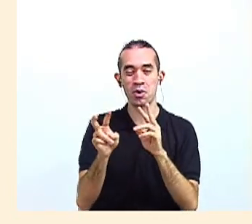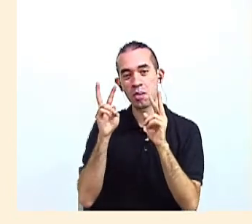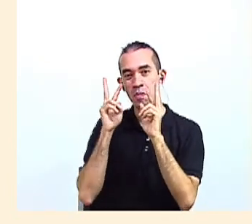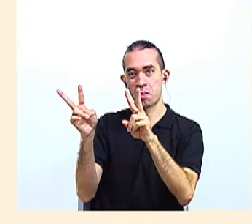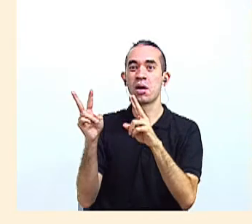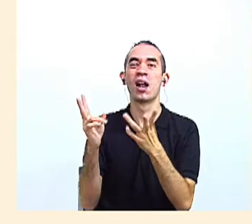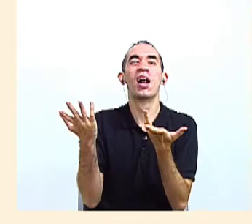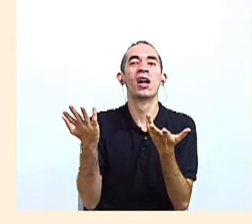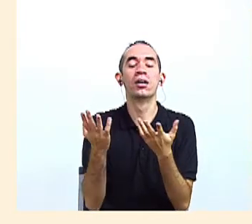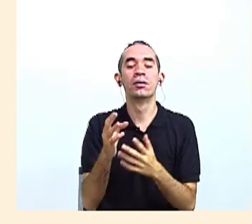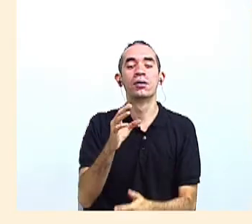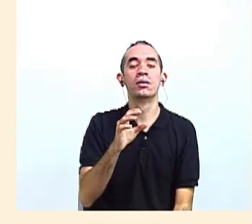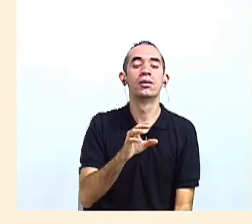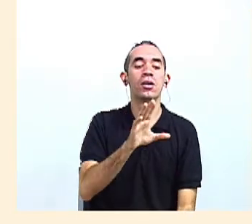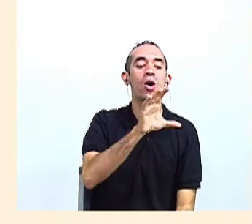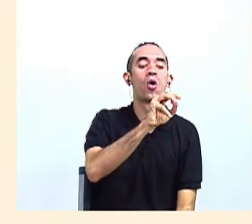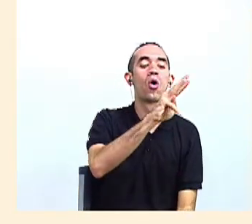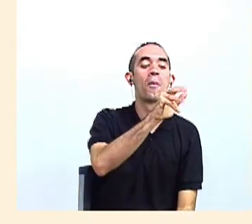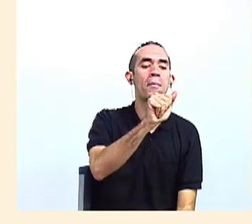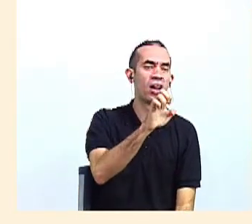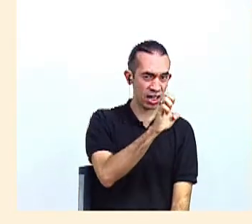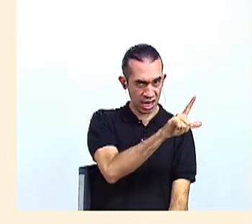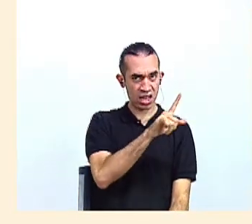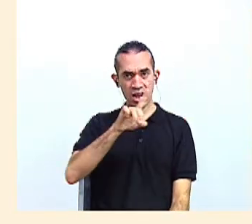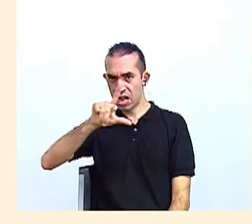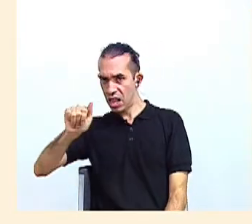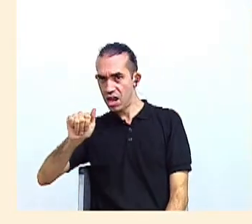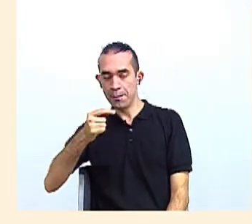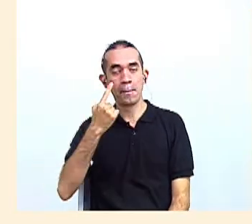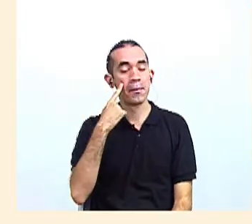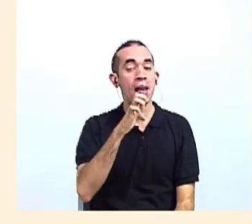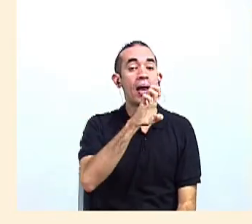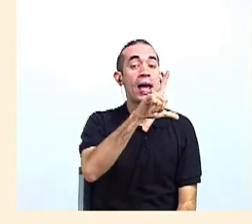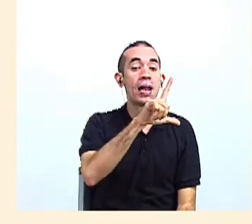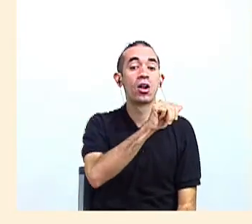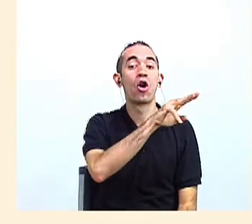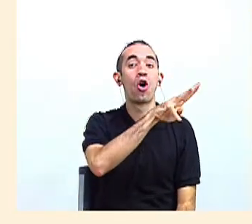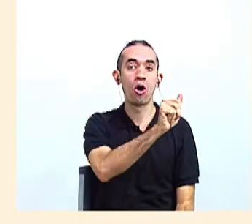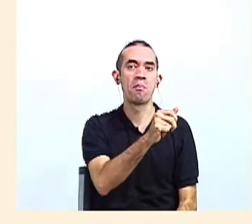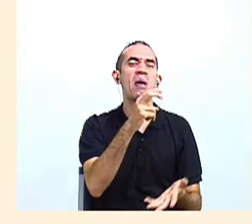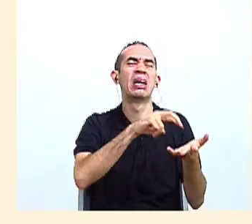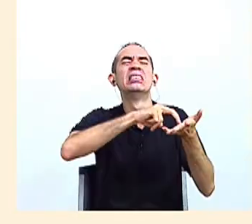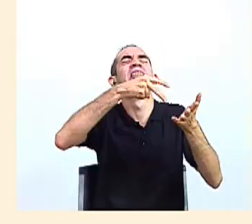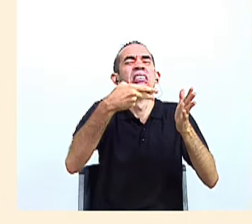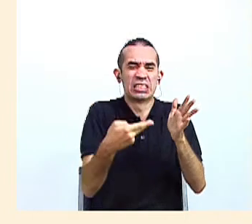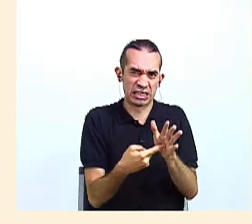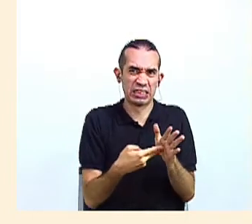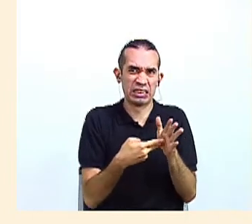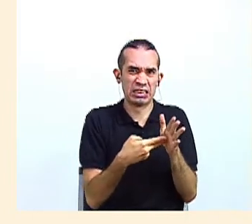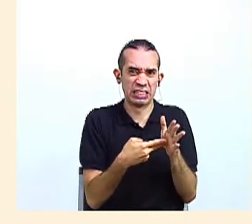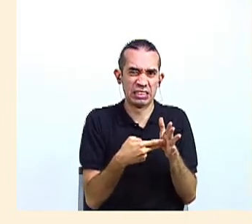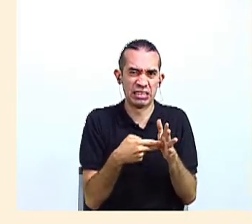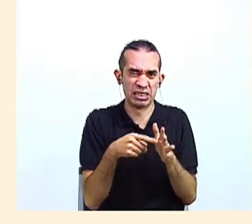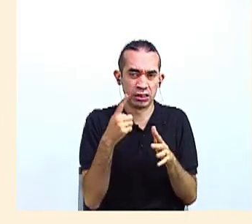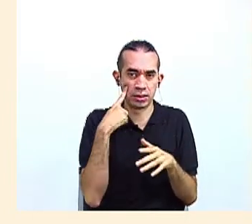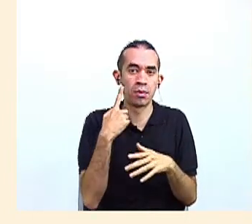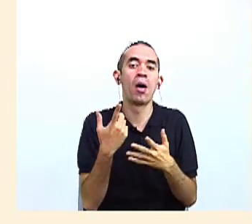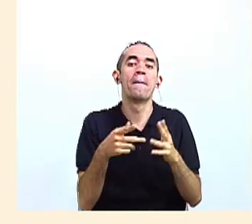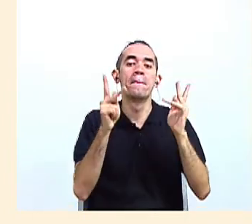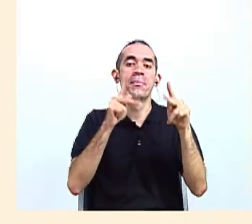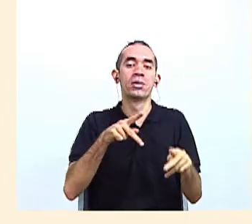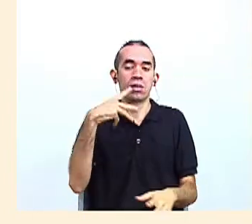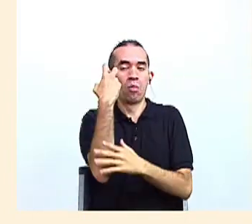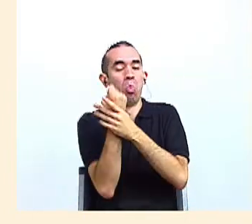con el uso de el coma o la coma. Cuando decimos el coma con el artículo en masculino, nos referimos al estado grave de pérdida